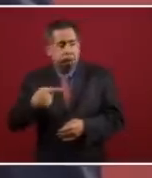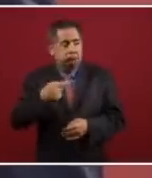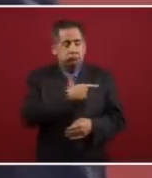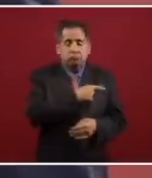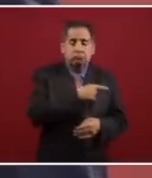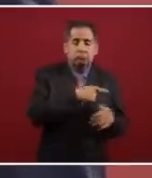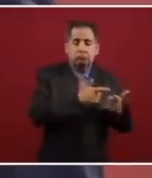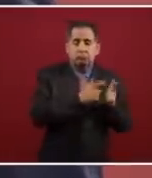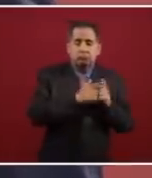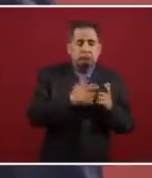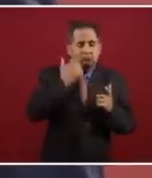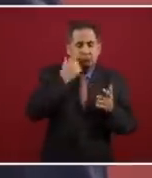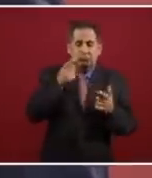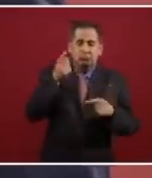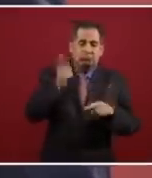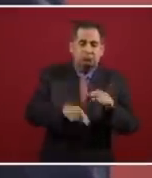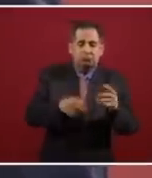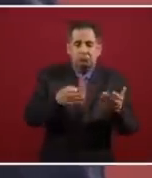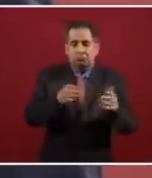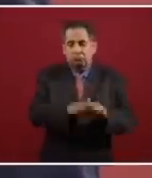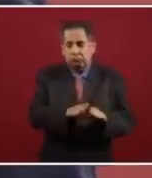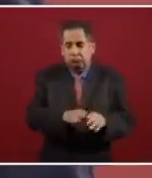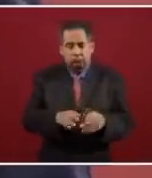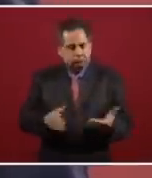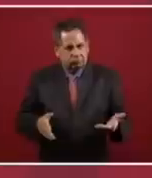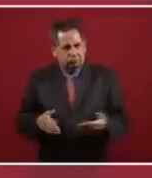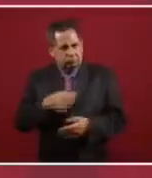dando servicios a muchos pasajeros.